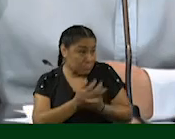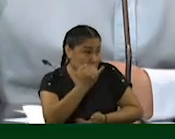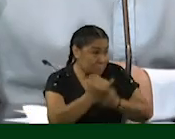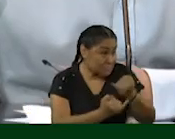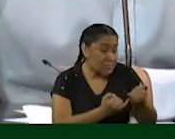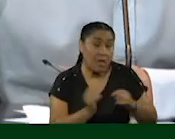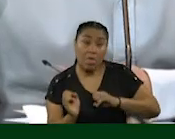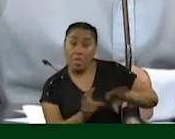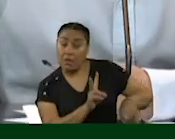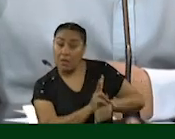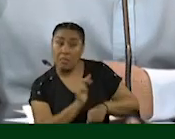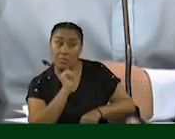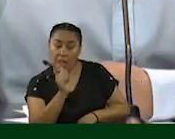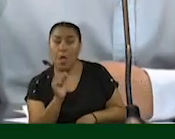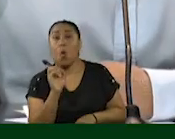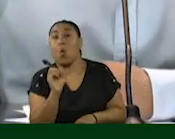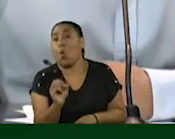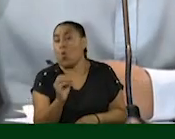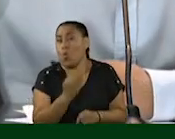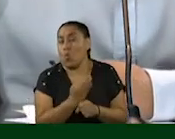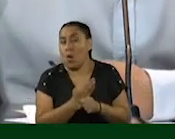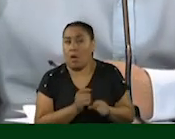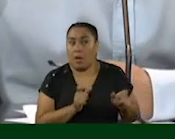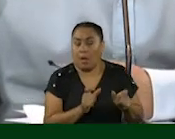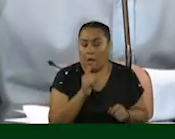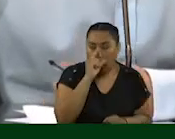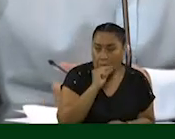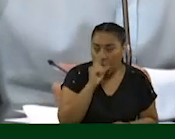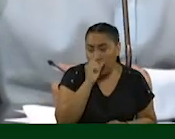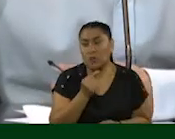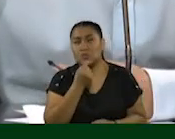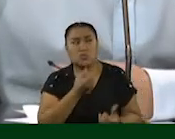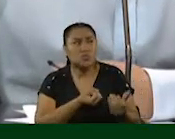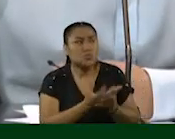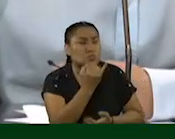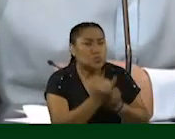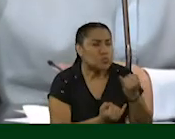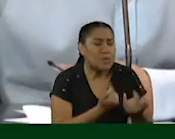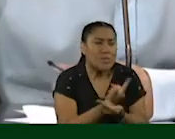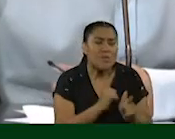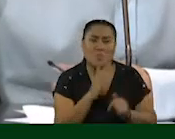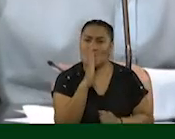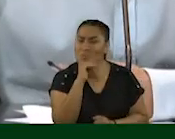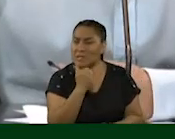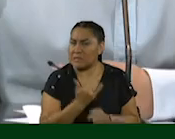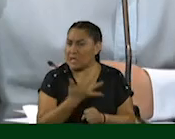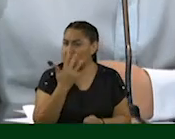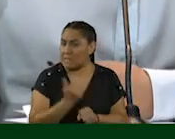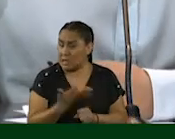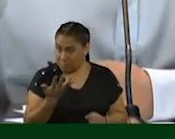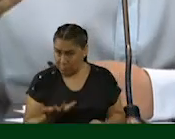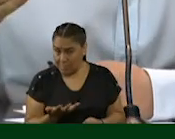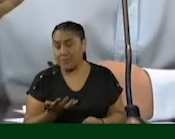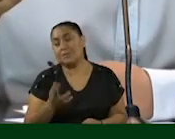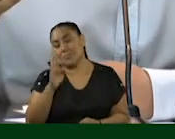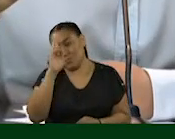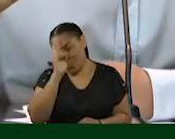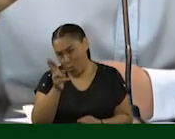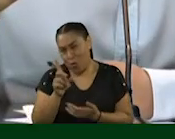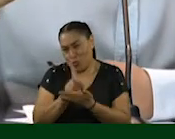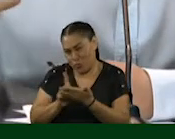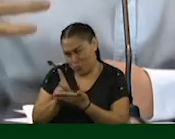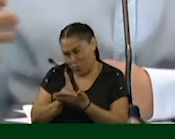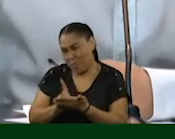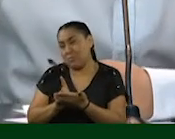supervisión o el tema de seguridad nos trae atorados y no pueden salir de casa a jugar libremente a un parque hablemos no solamente de la prohibición de la